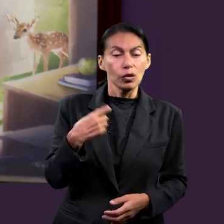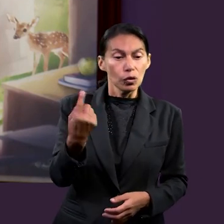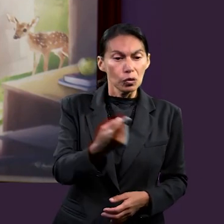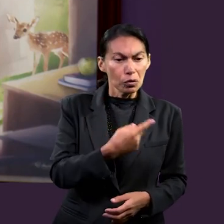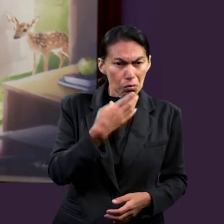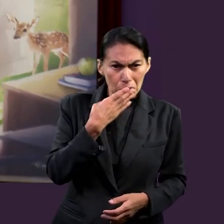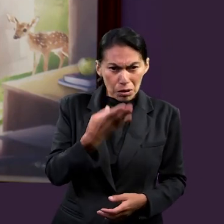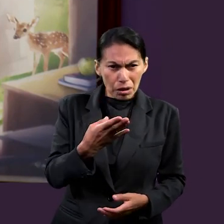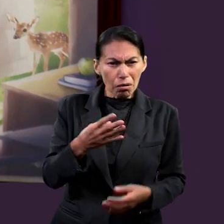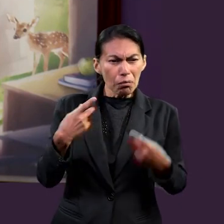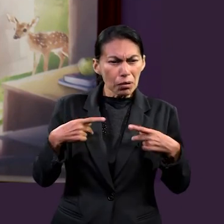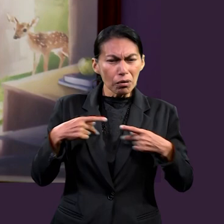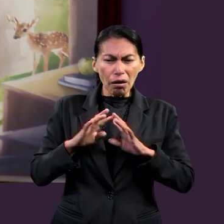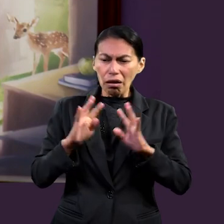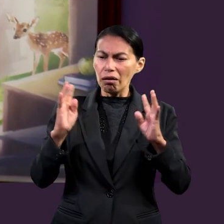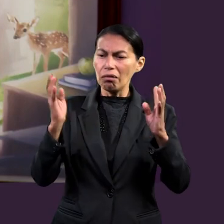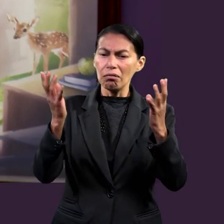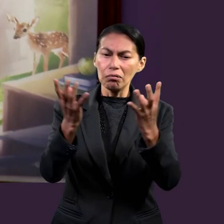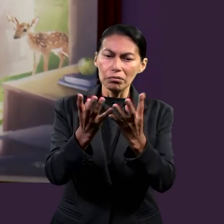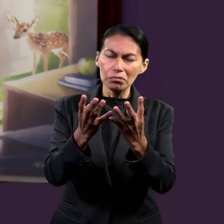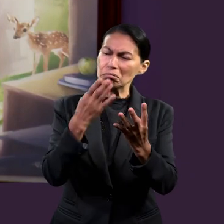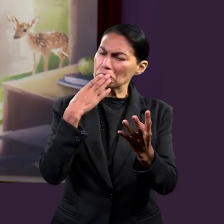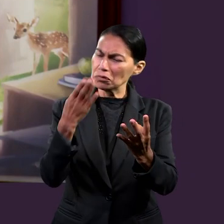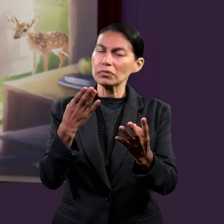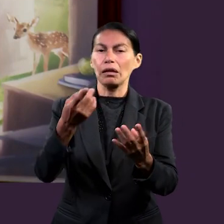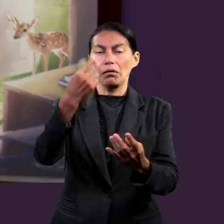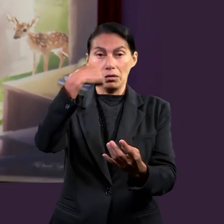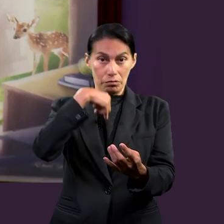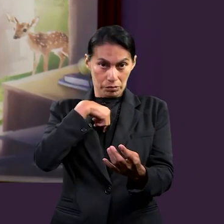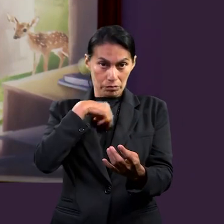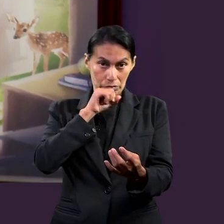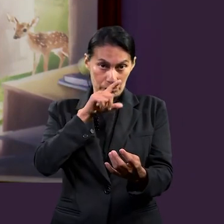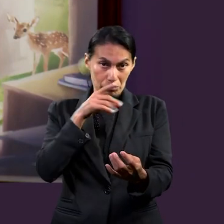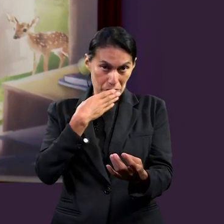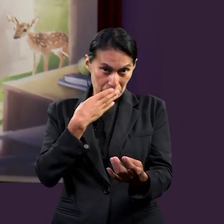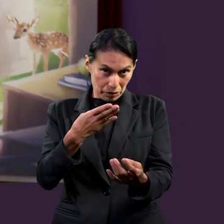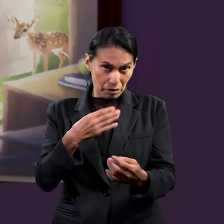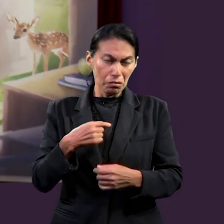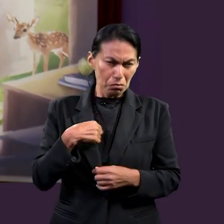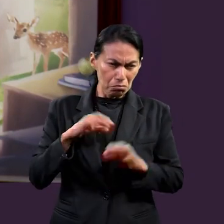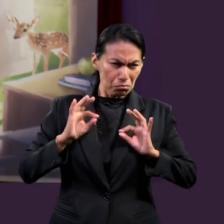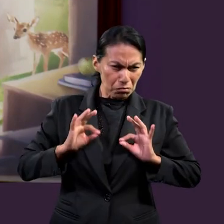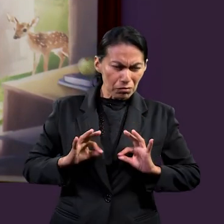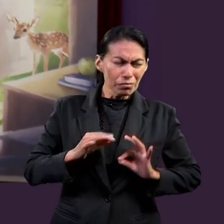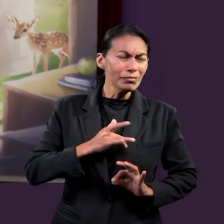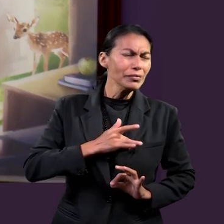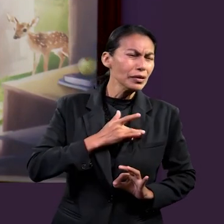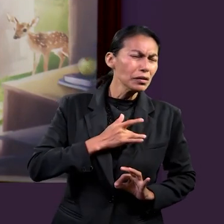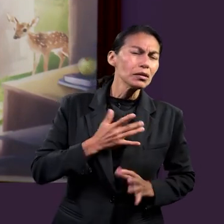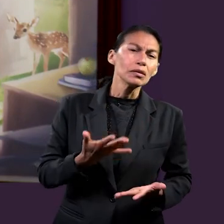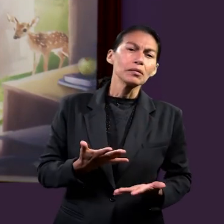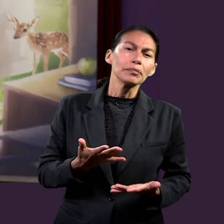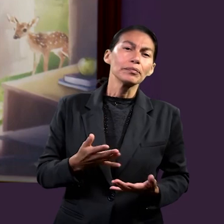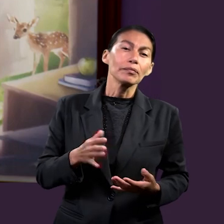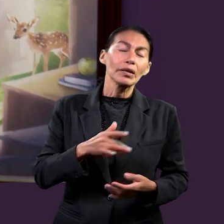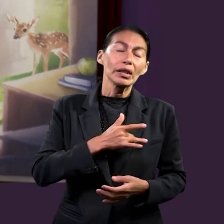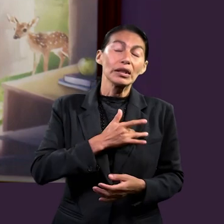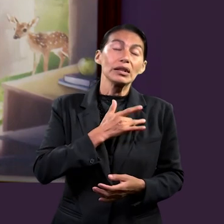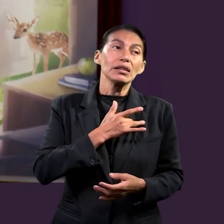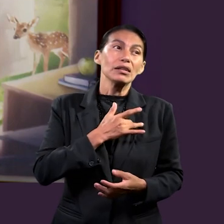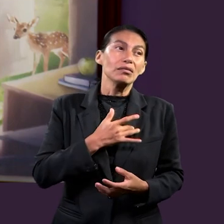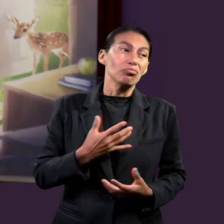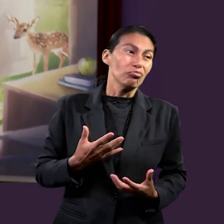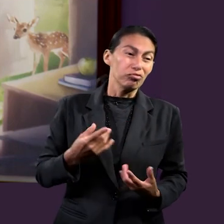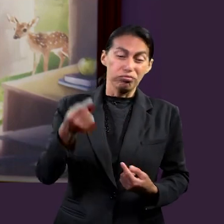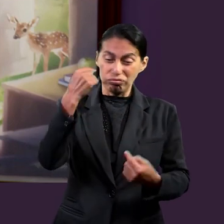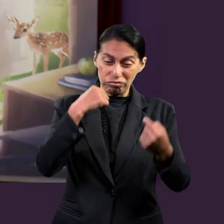Entonces, es para el bienestar de las personas que están a nuestro alrededor, pero también para nuestro propio bienestar, para nuestra estabilidad emocional.